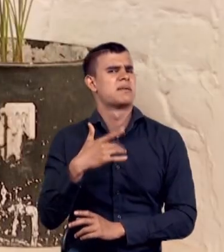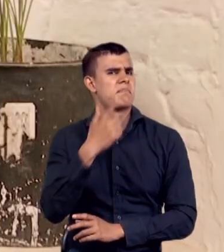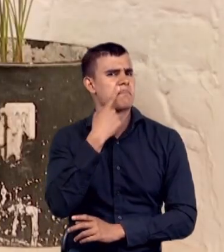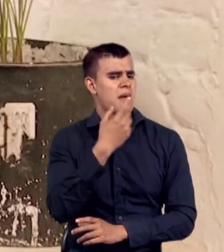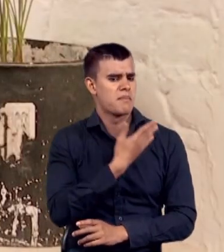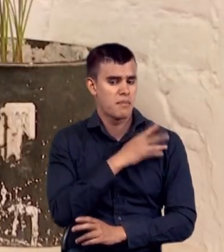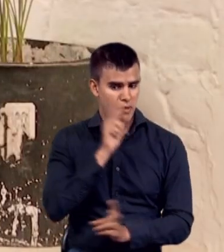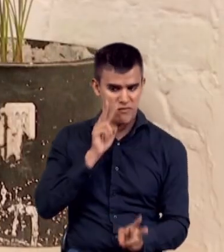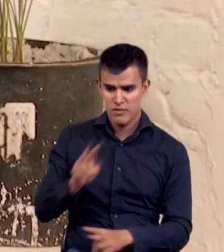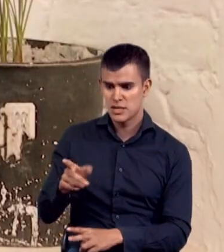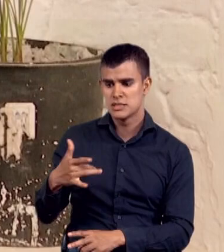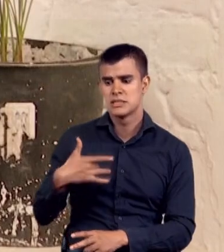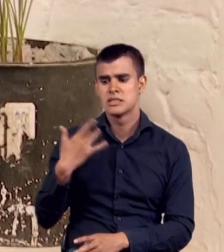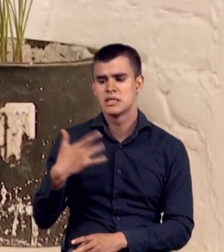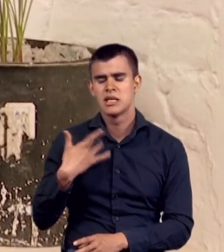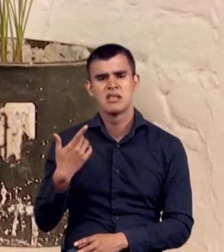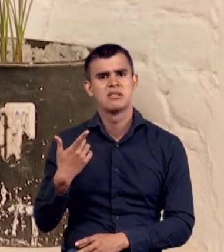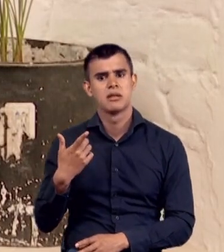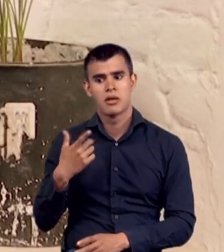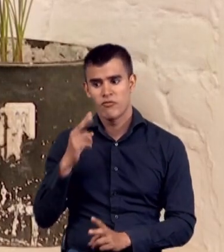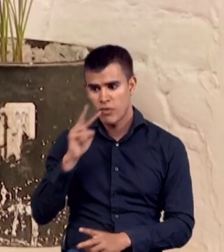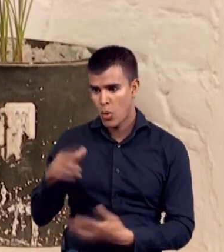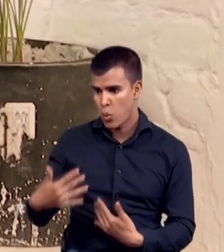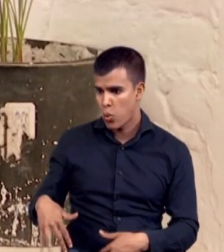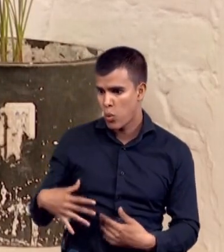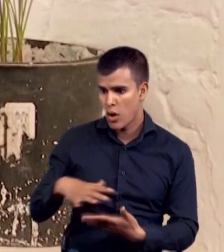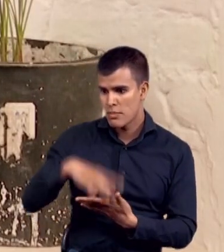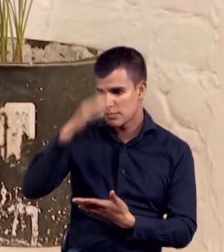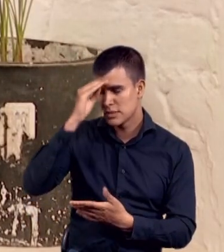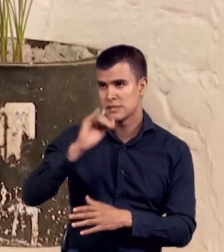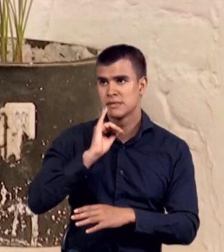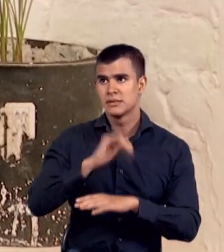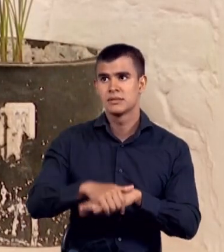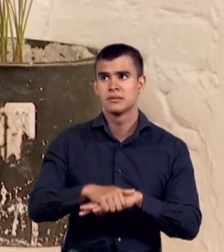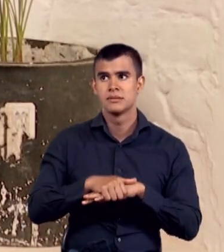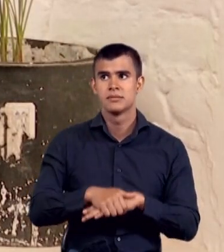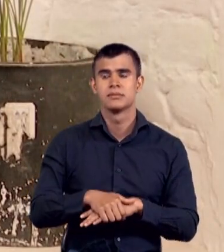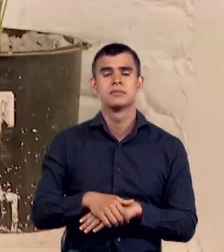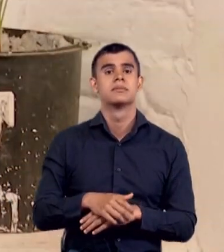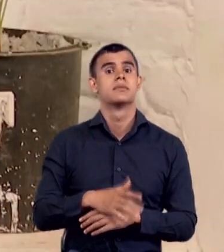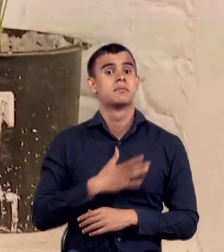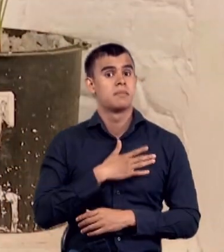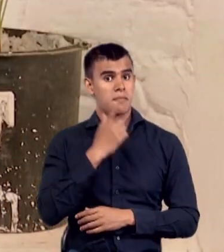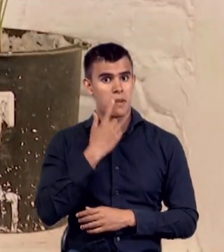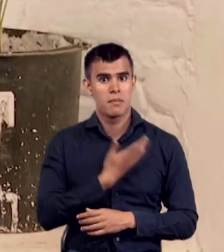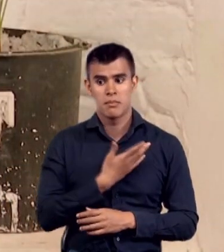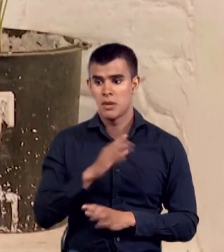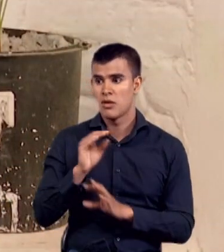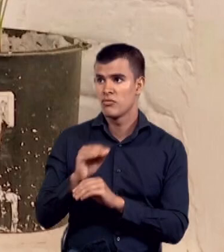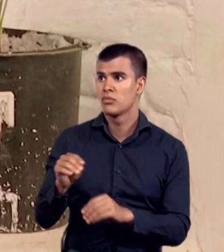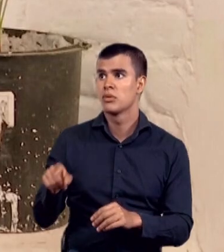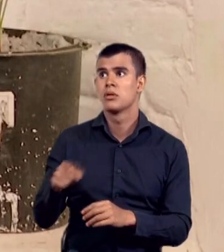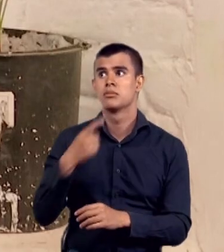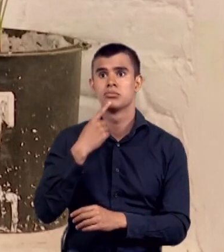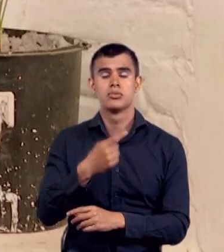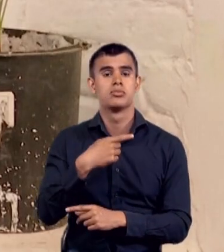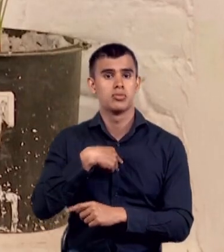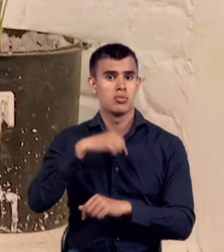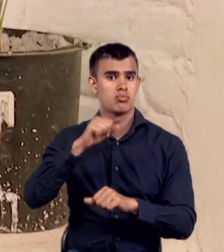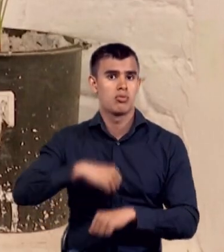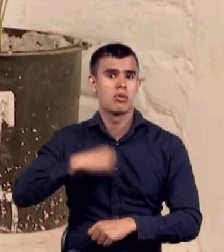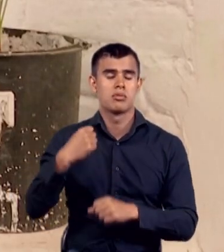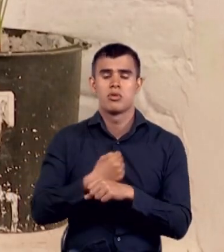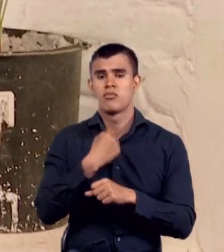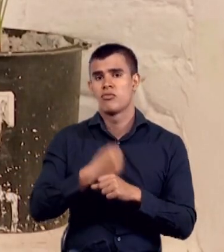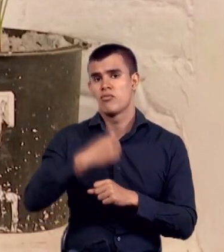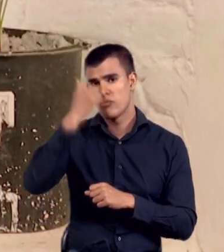Por otro lado, Marmolejo relató lo que perciben sus padres al verla hablar el idioma universal. Mis padres me dicen que voy a prosperar